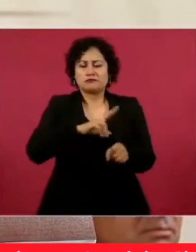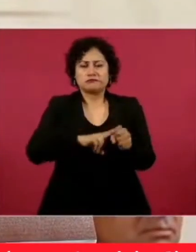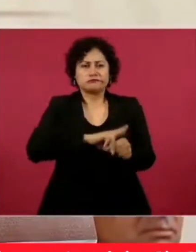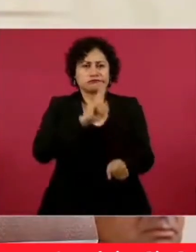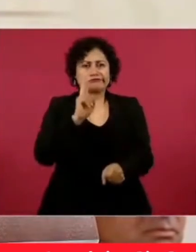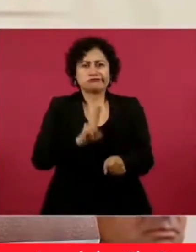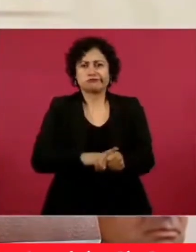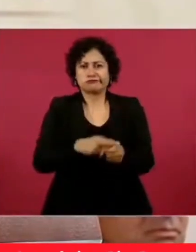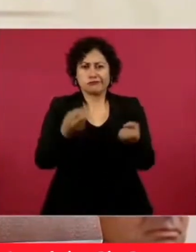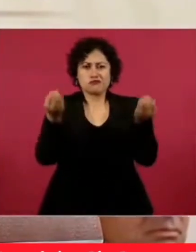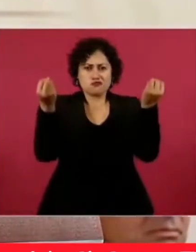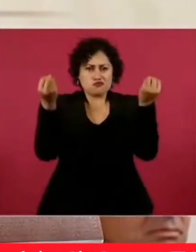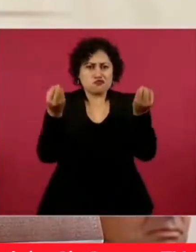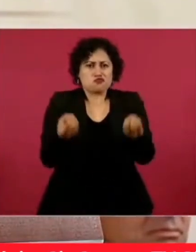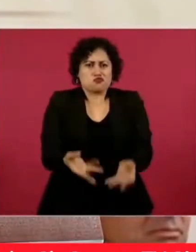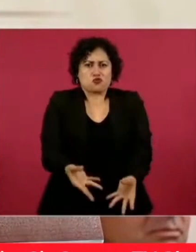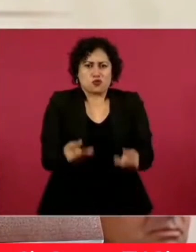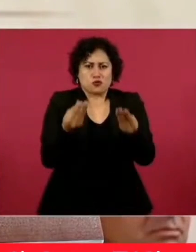el Creador,